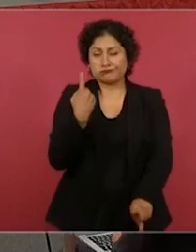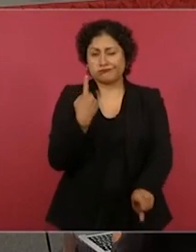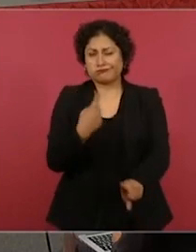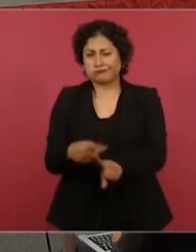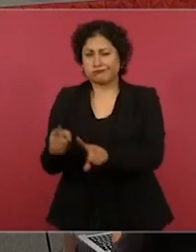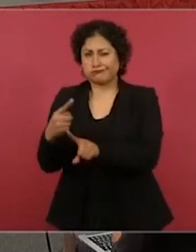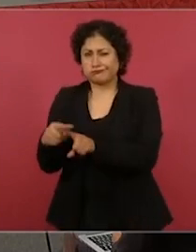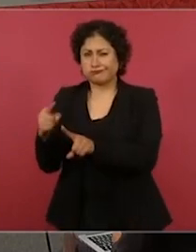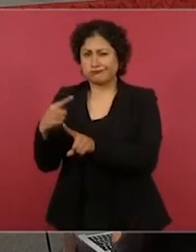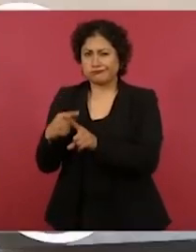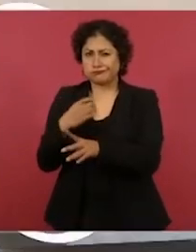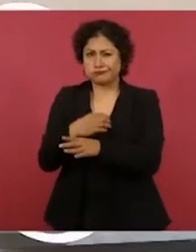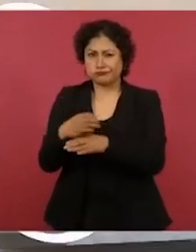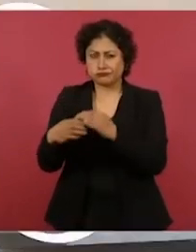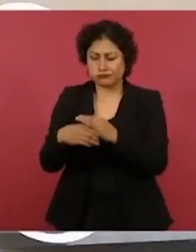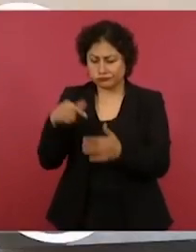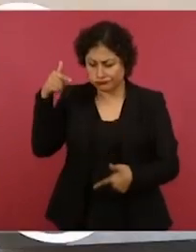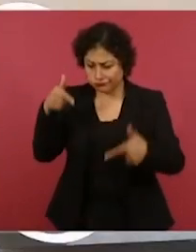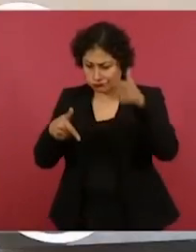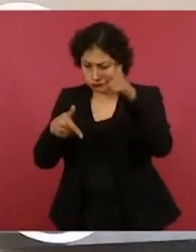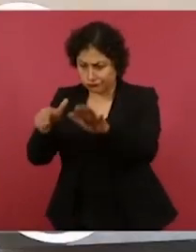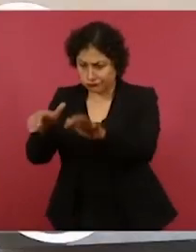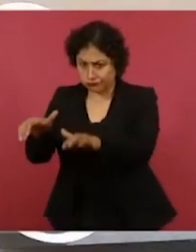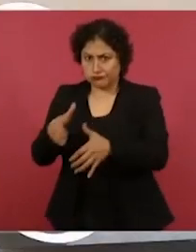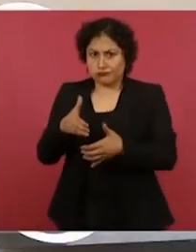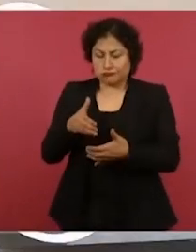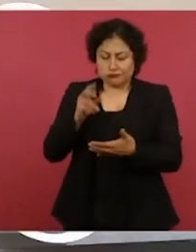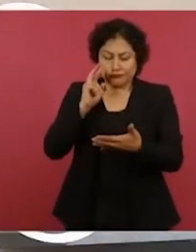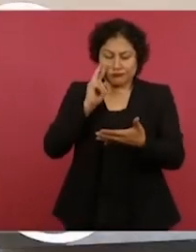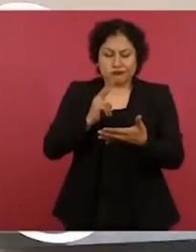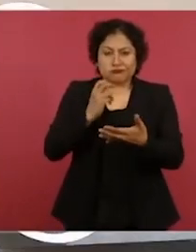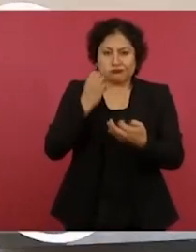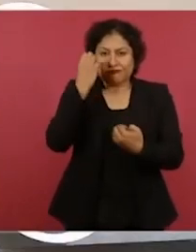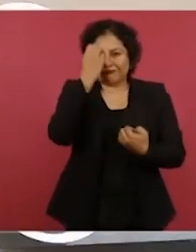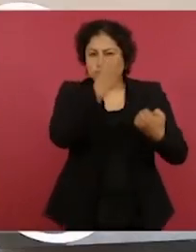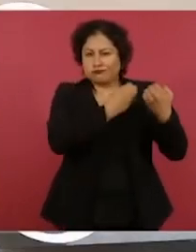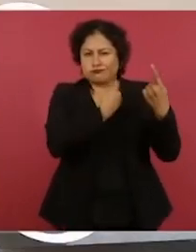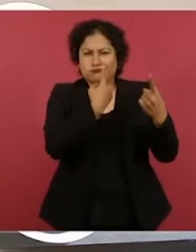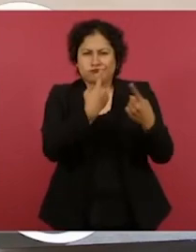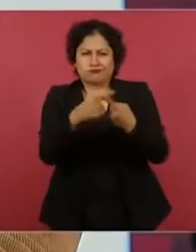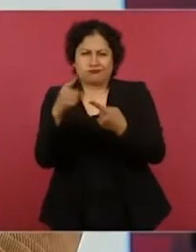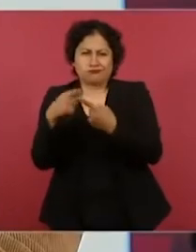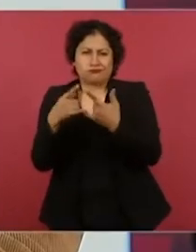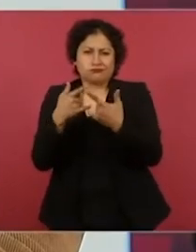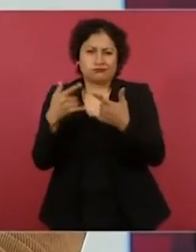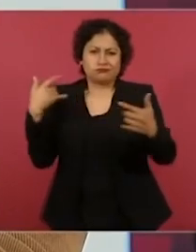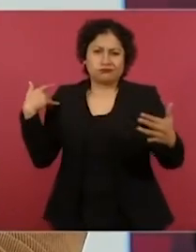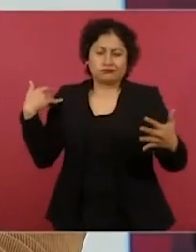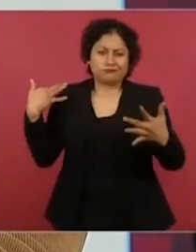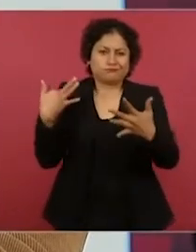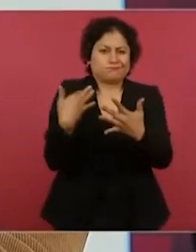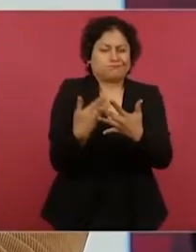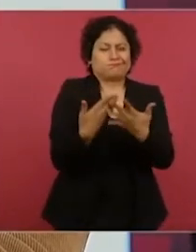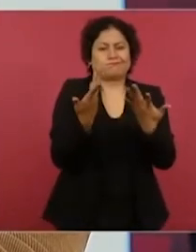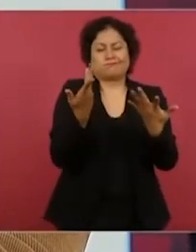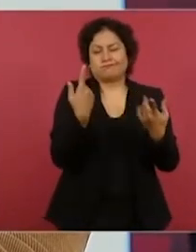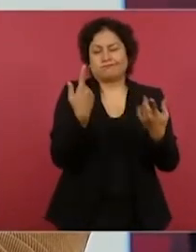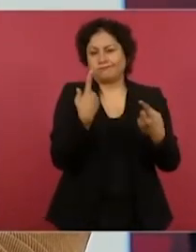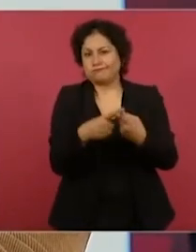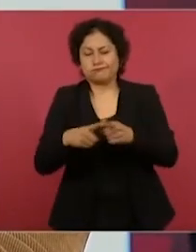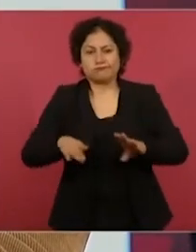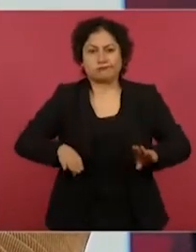intercambios, procesos migratorios, conexiones culturales y, por supuesto, patrones